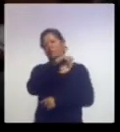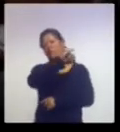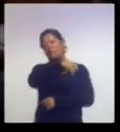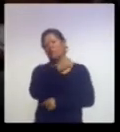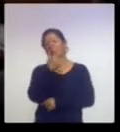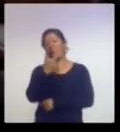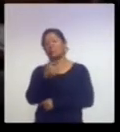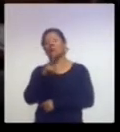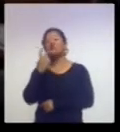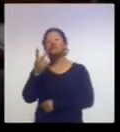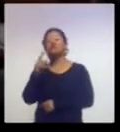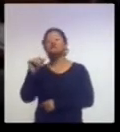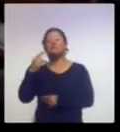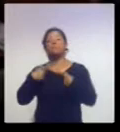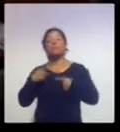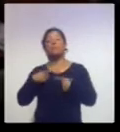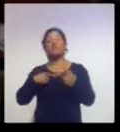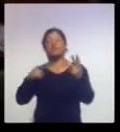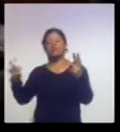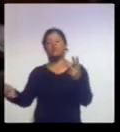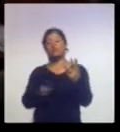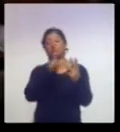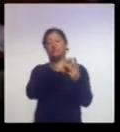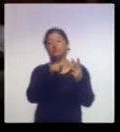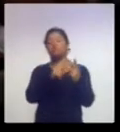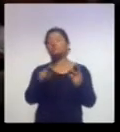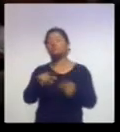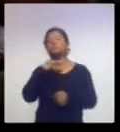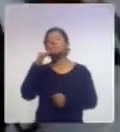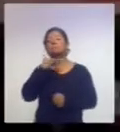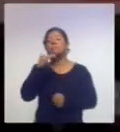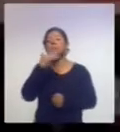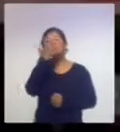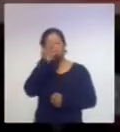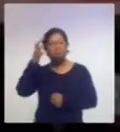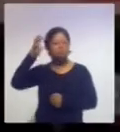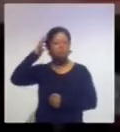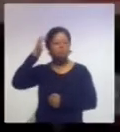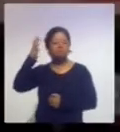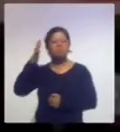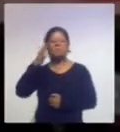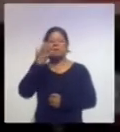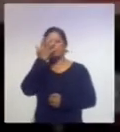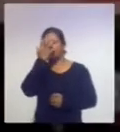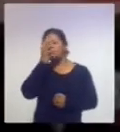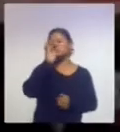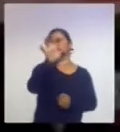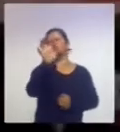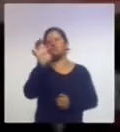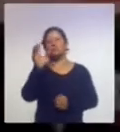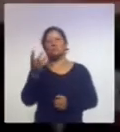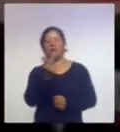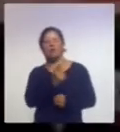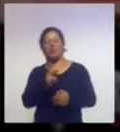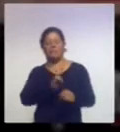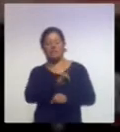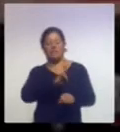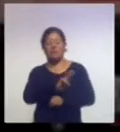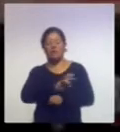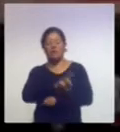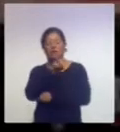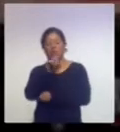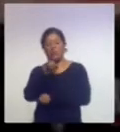dos personas vinculadas a su entorno por el delito de traición a la patria. La vicepresidenta ejecutiva de Venezuela, Delcy